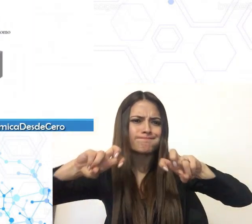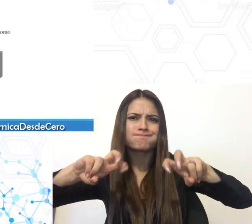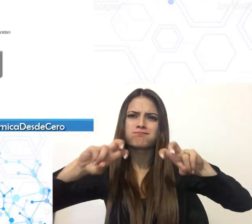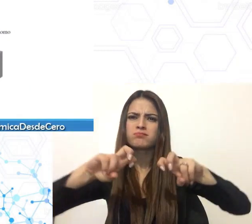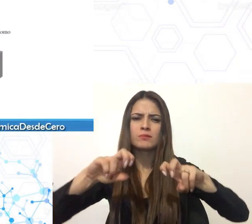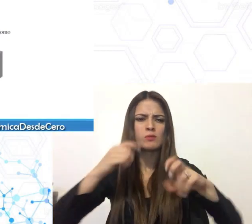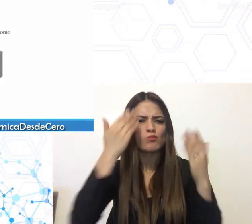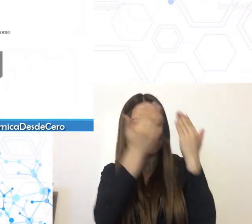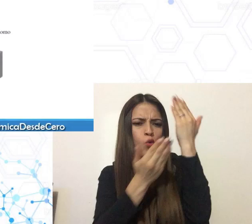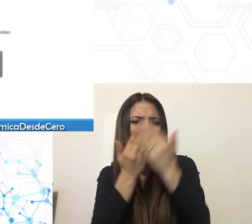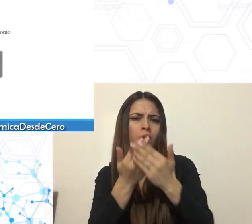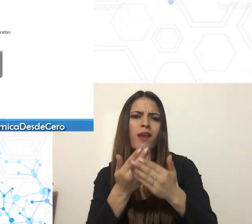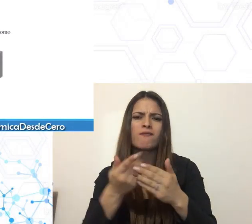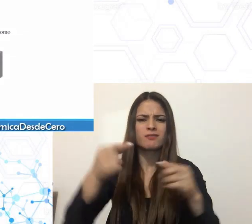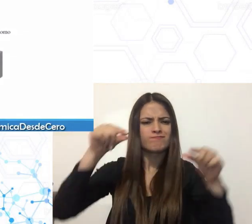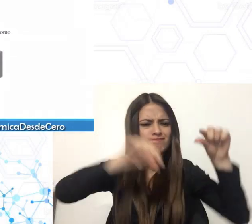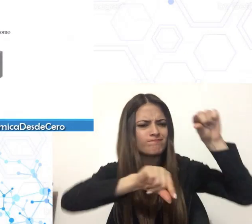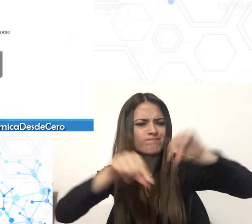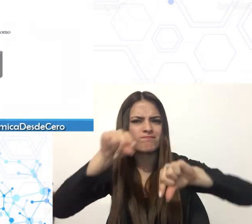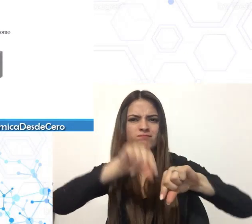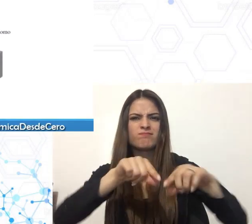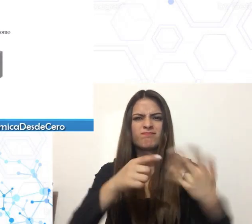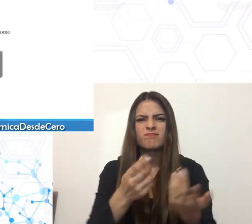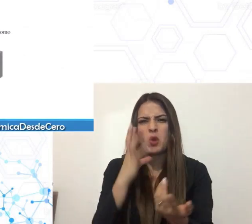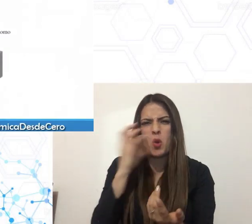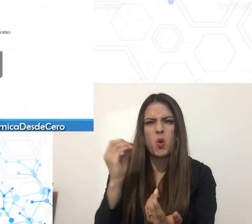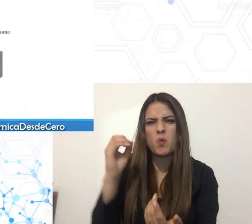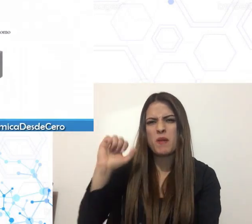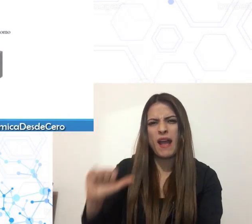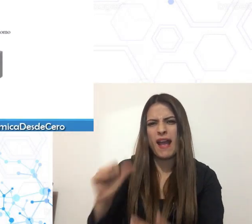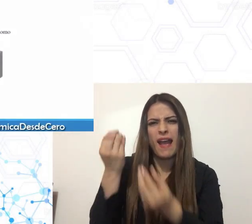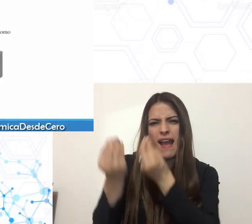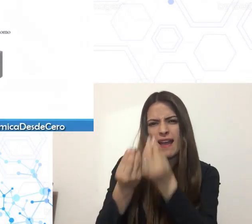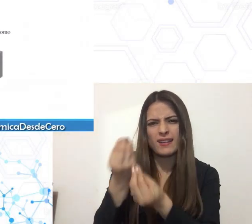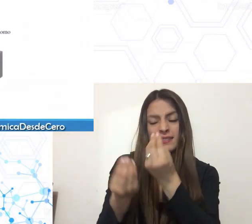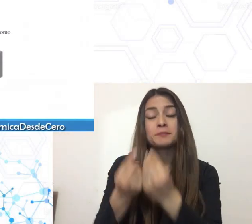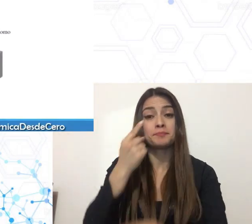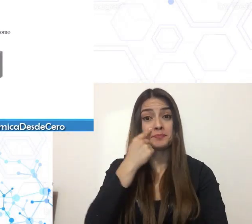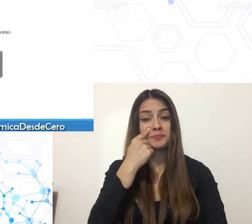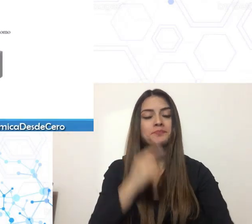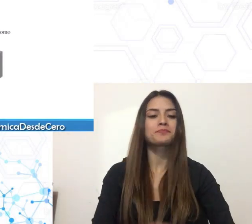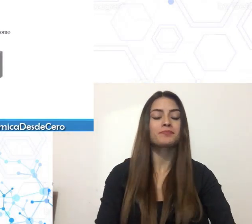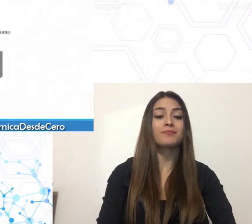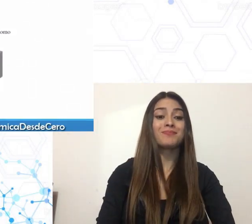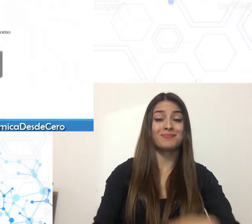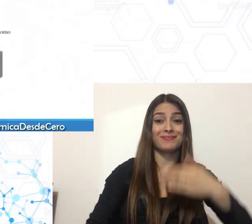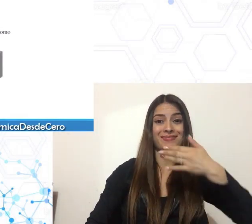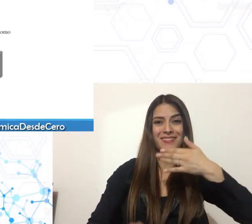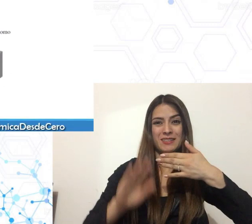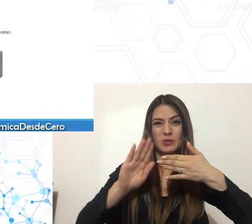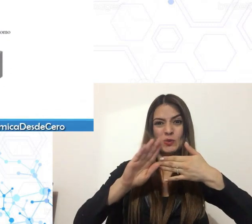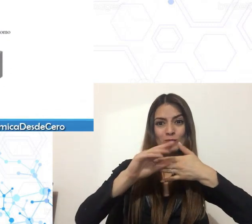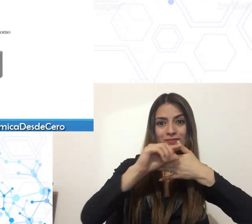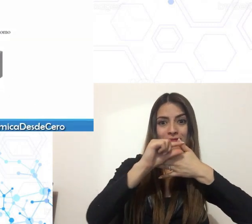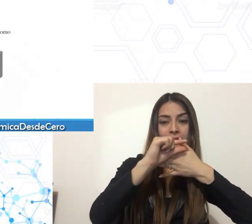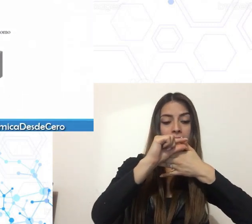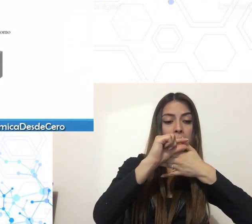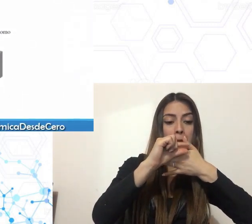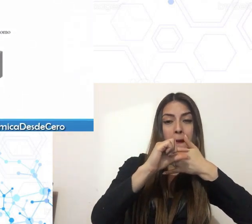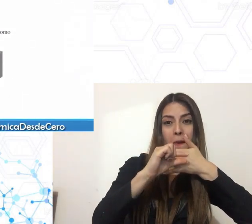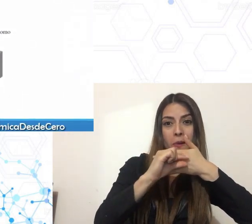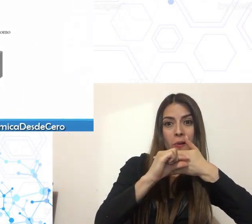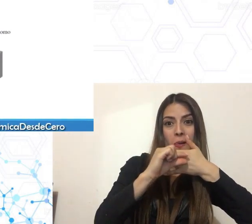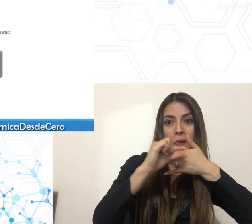la radiactividad, obviamente el descubrimiento del polonio, el descubrimiento del radio. ¿Y qué fue lo